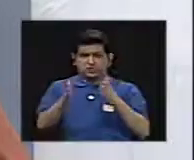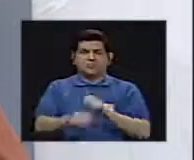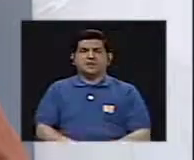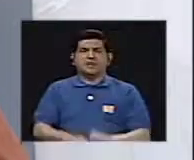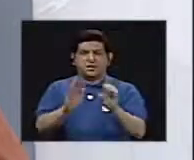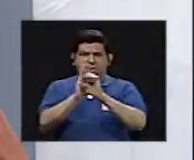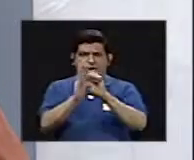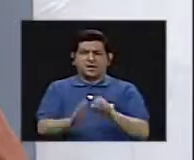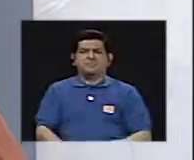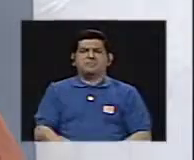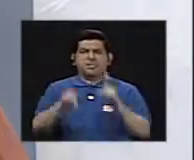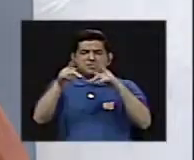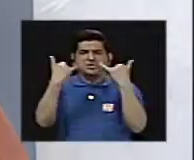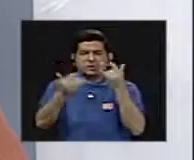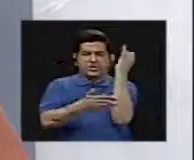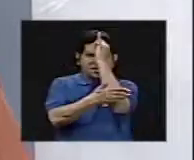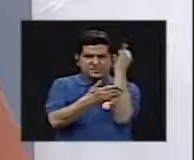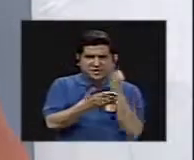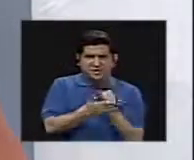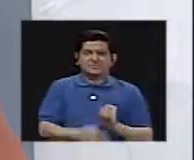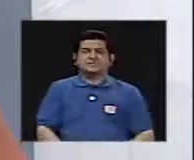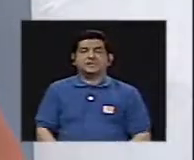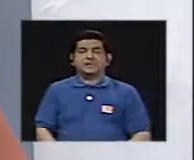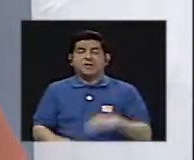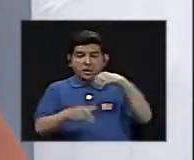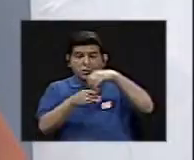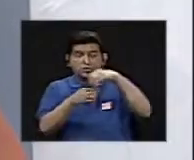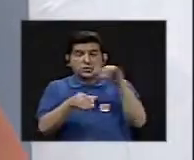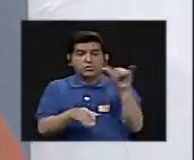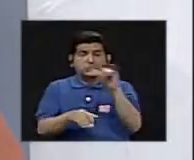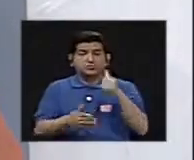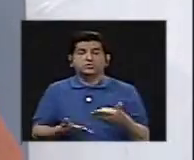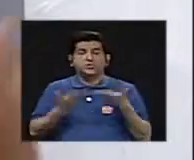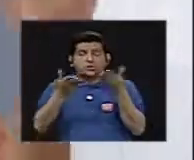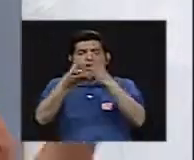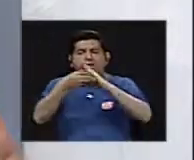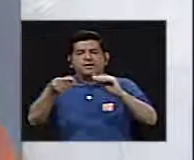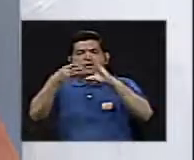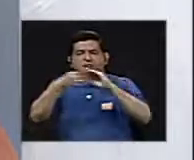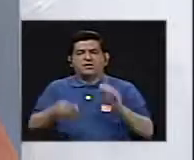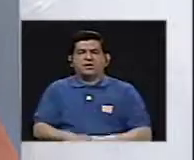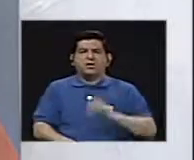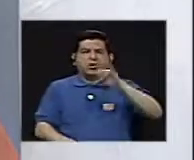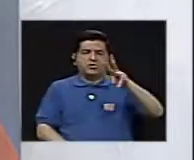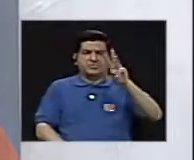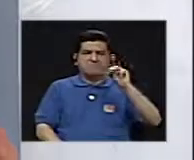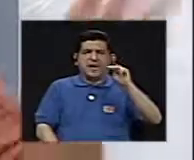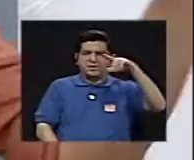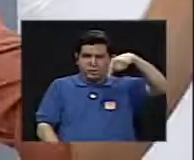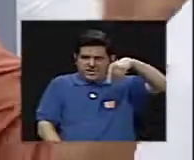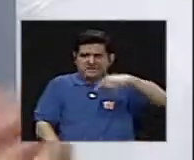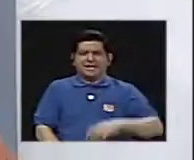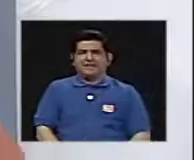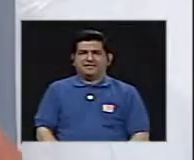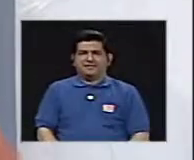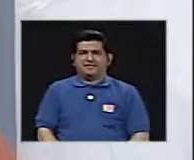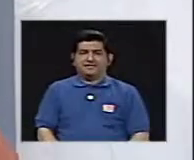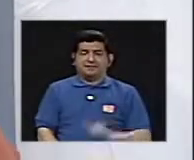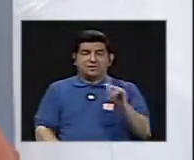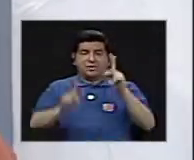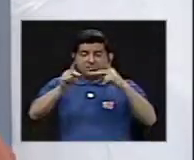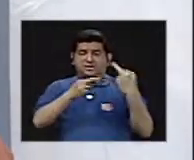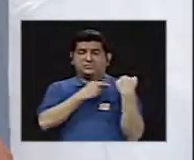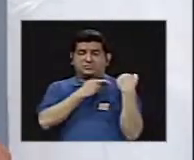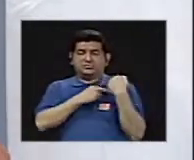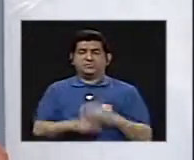por ejemplo, los que se dedican ahora al diseño, este aporte que le da el diseño también a la narrativa, con José Mario Quesada, por ejemplo, que es además el responsable